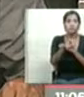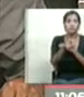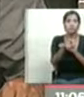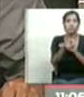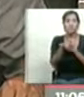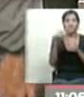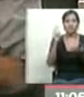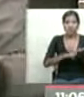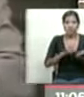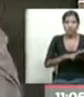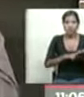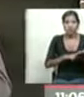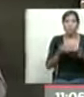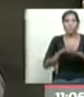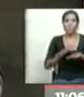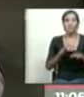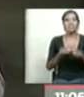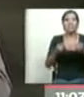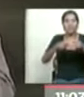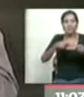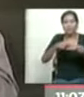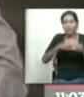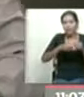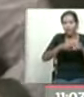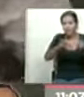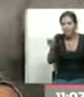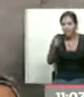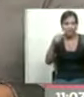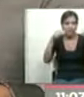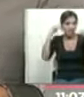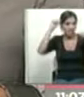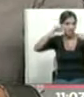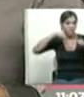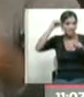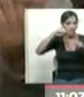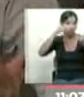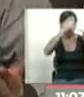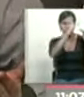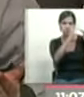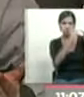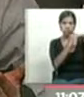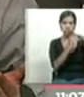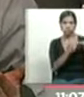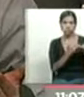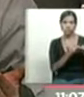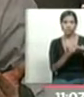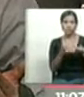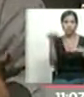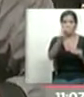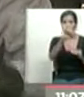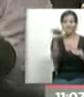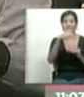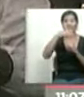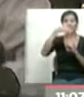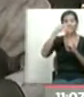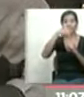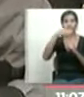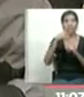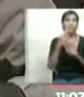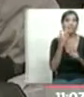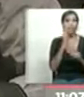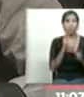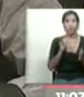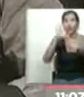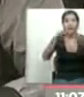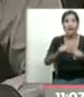¿verdad? Porque si abríamos, por ejemplo, el vidrio y estábamos por Altamira, que no podíamos pasar por ahí, pero si, por ejemplo, nos